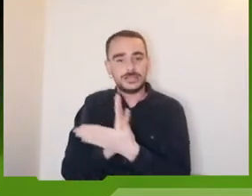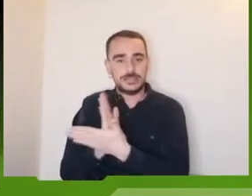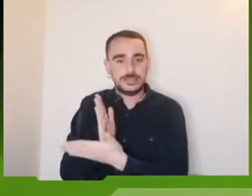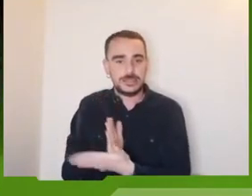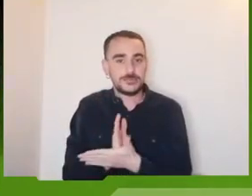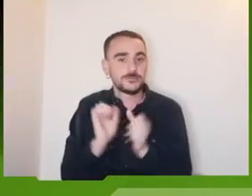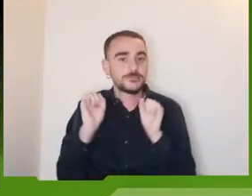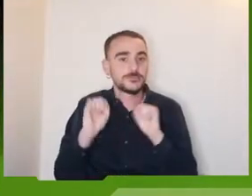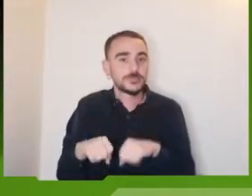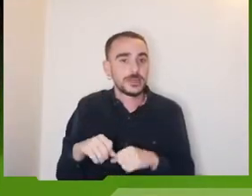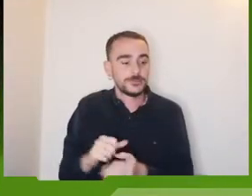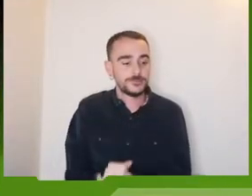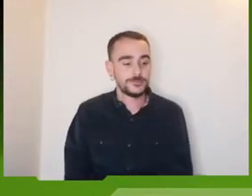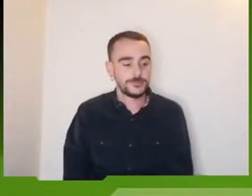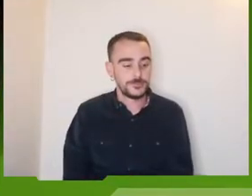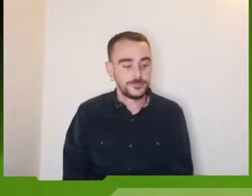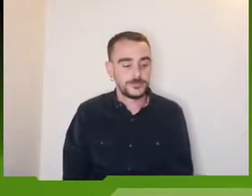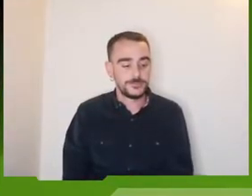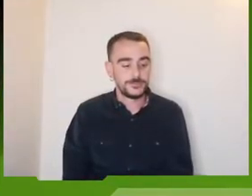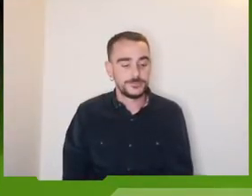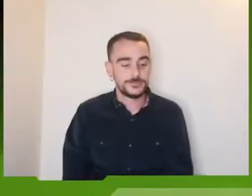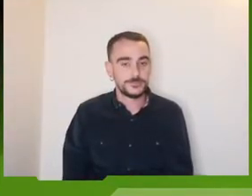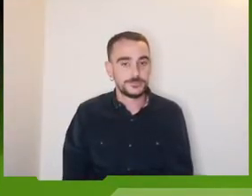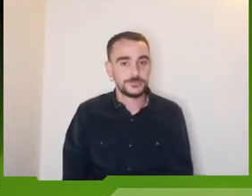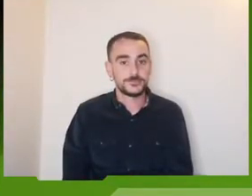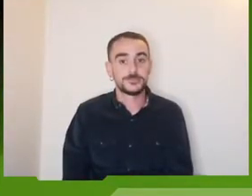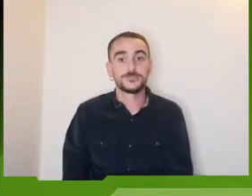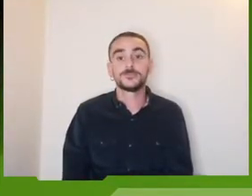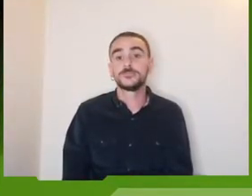enfocado, porque como es plano pequeñito.